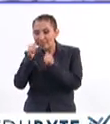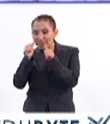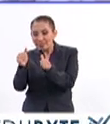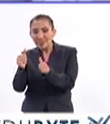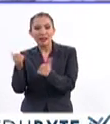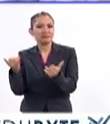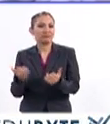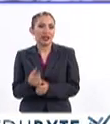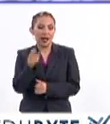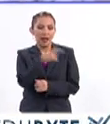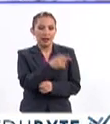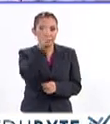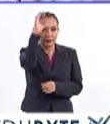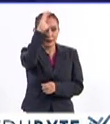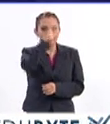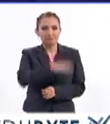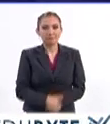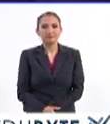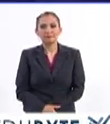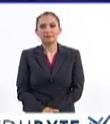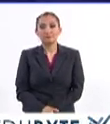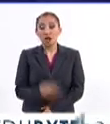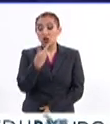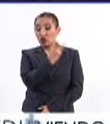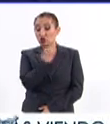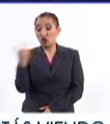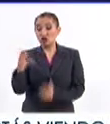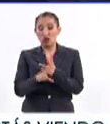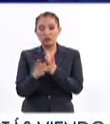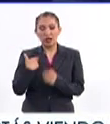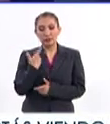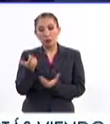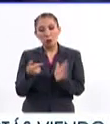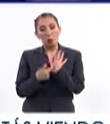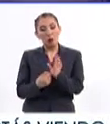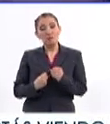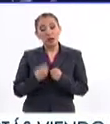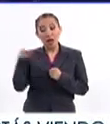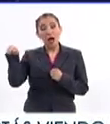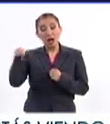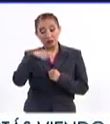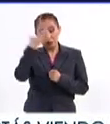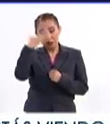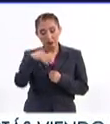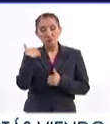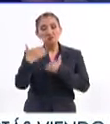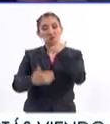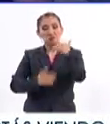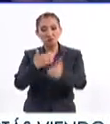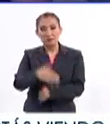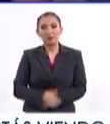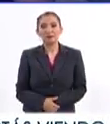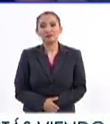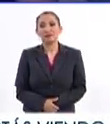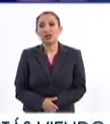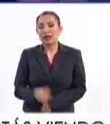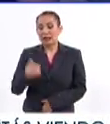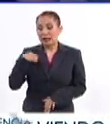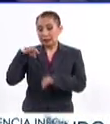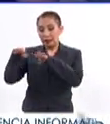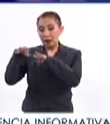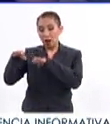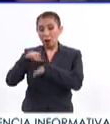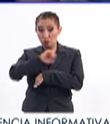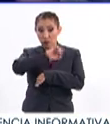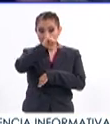misma pasión que la ciencia. Dos pasiones que la vida se encargó de mostrarle y que ella ha sabido desarrollar. El desempeño